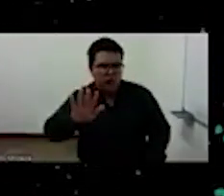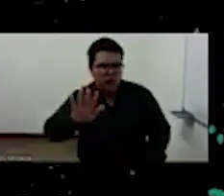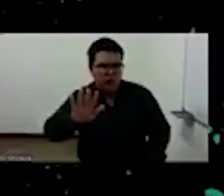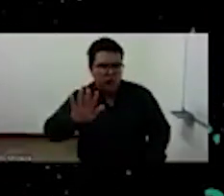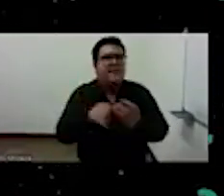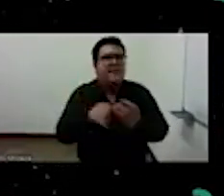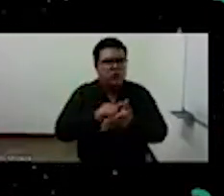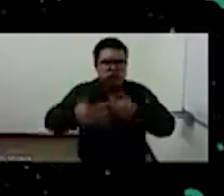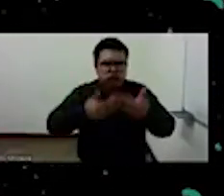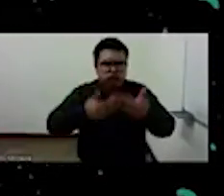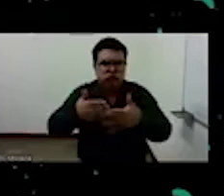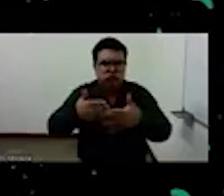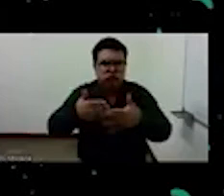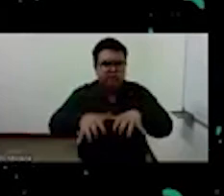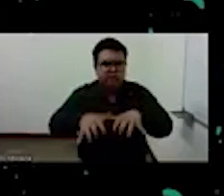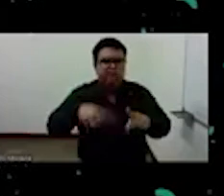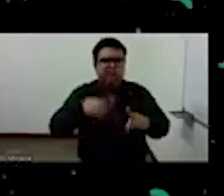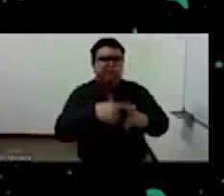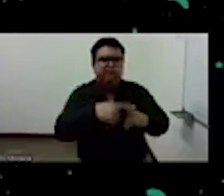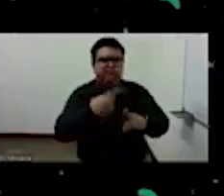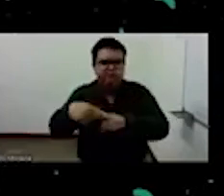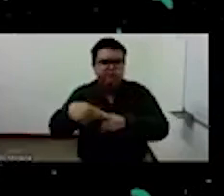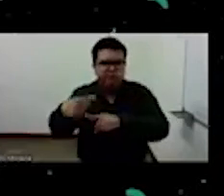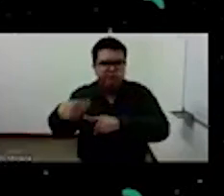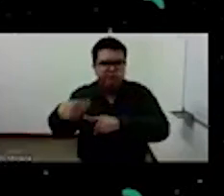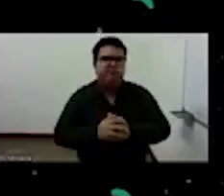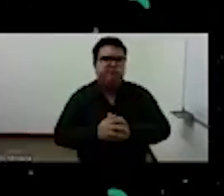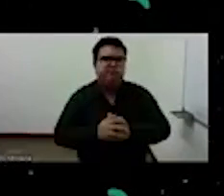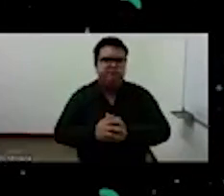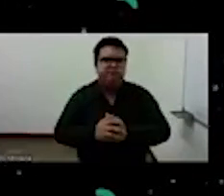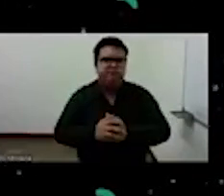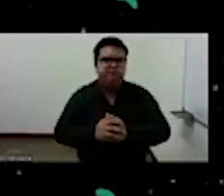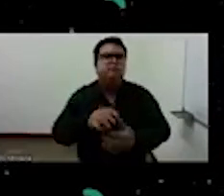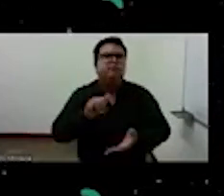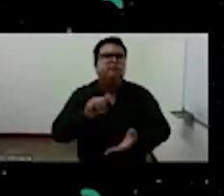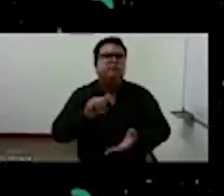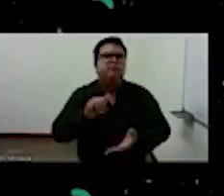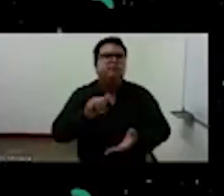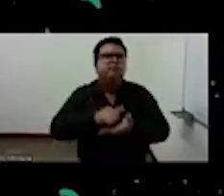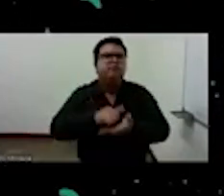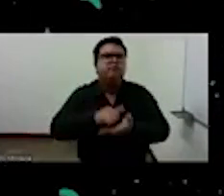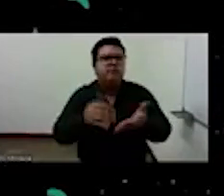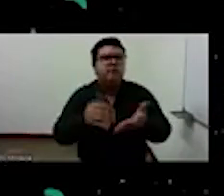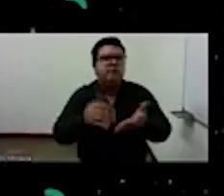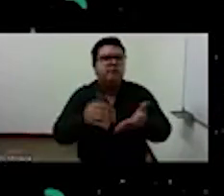han tenido que pasar durante los años. Y esto es tejido,